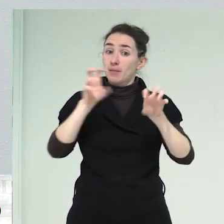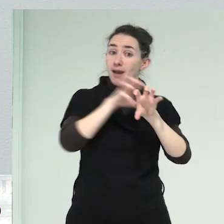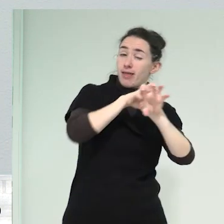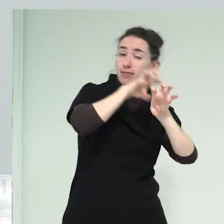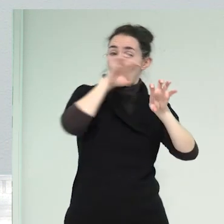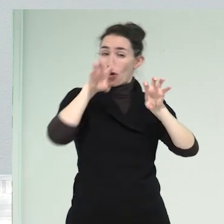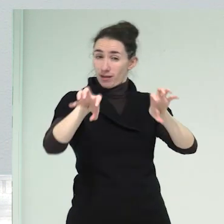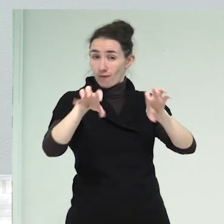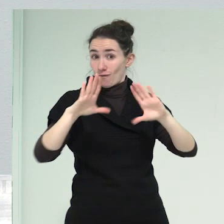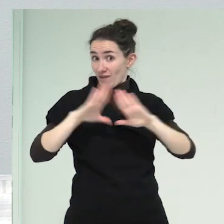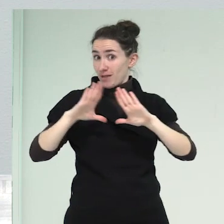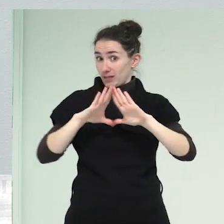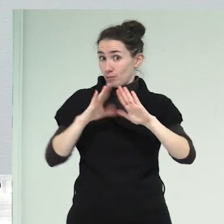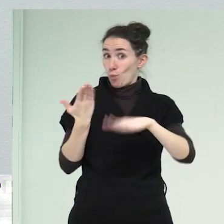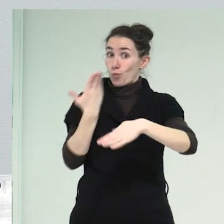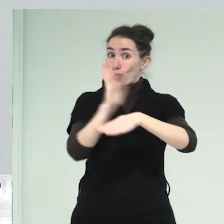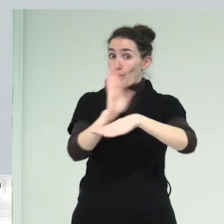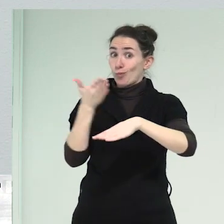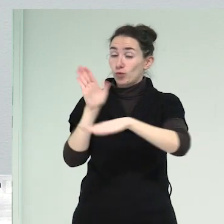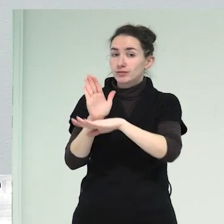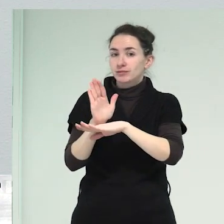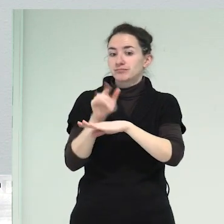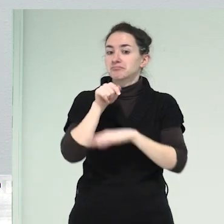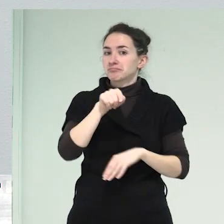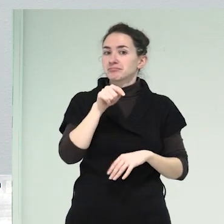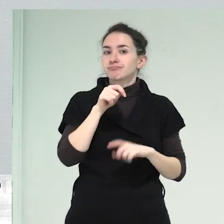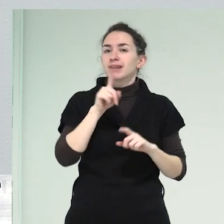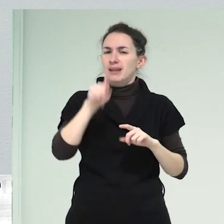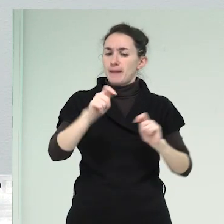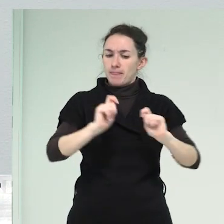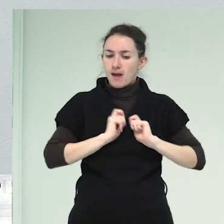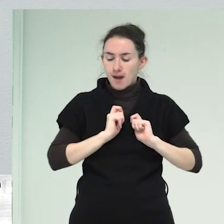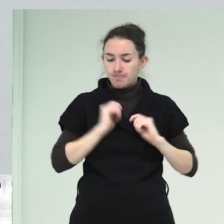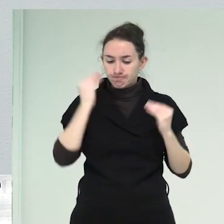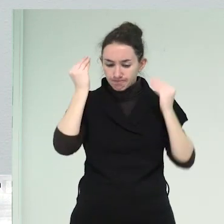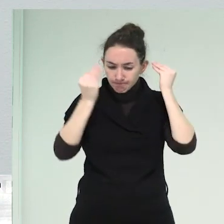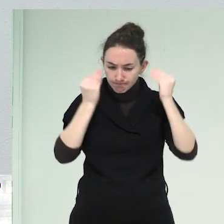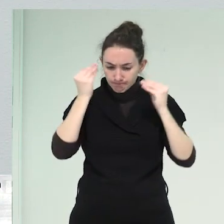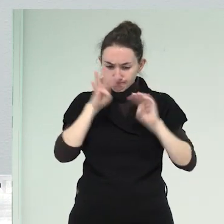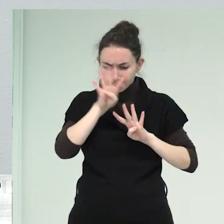del feminismo traen también consigo cuestionar qué es